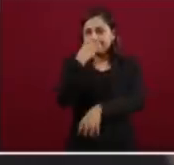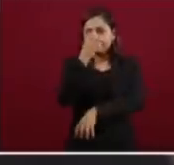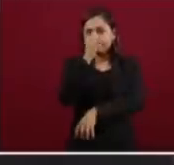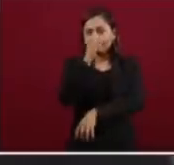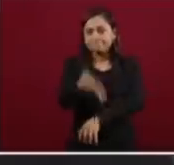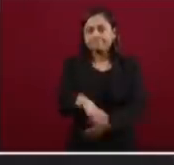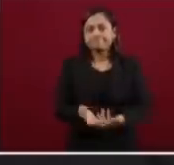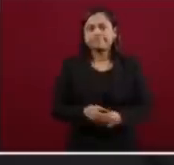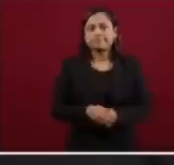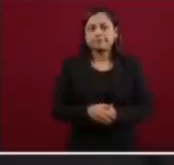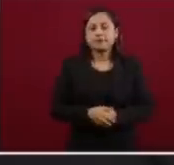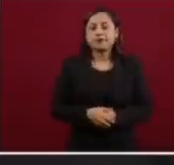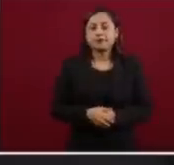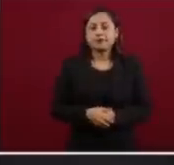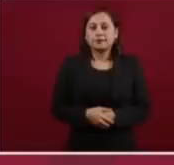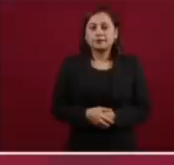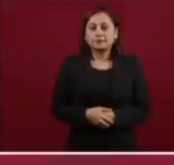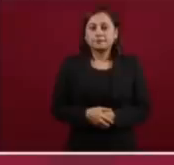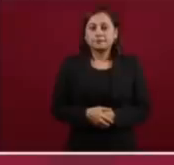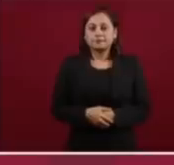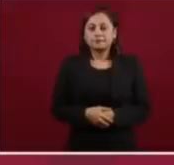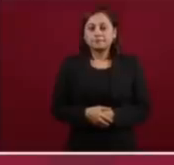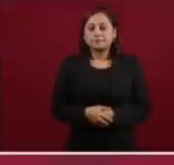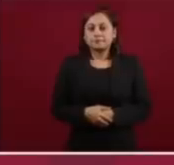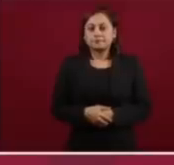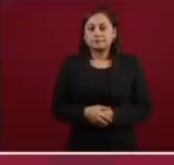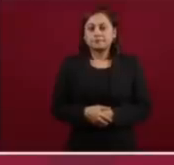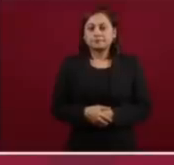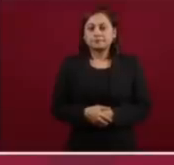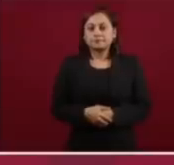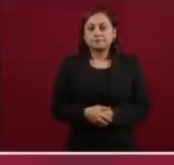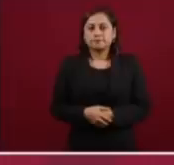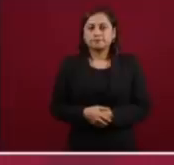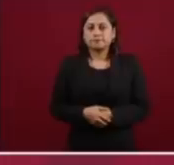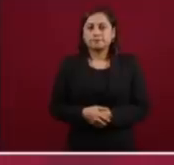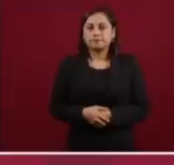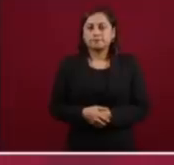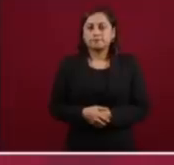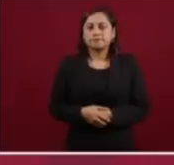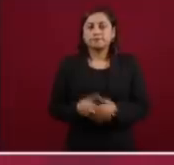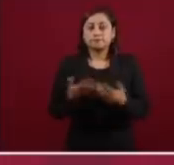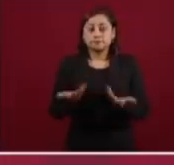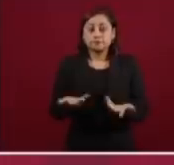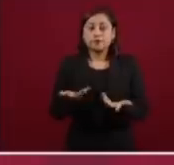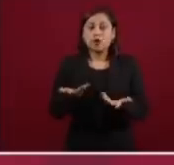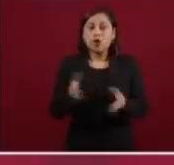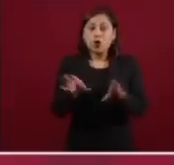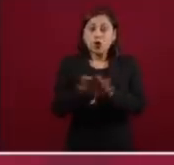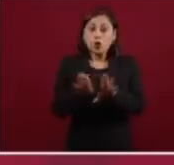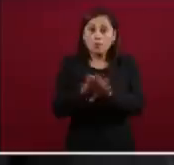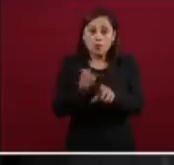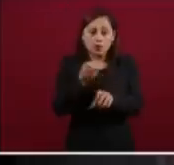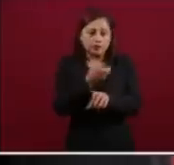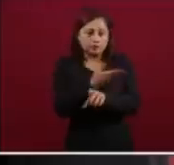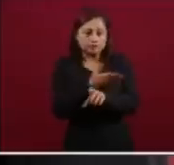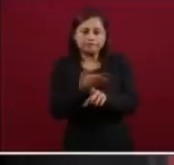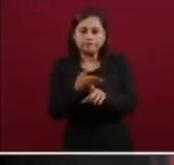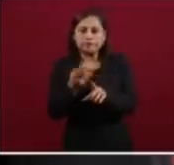al extremo de que los diputados manejaban presupuestos